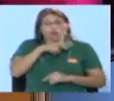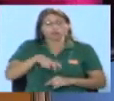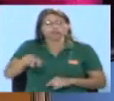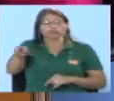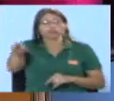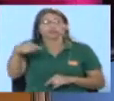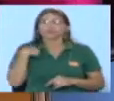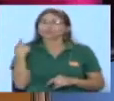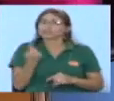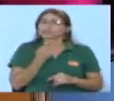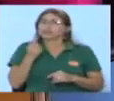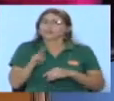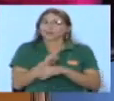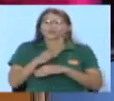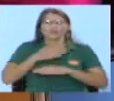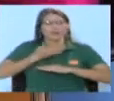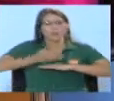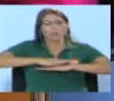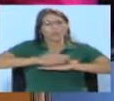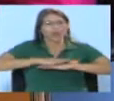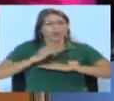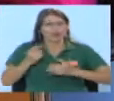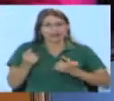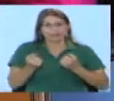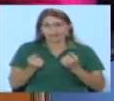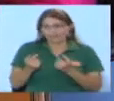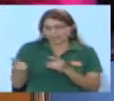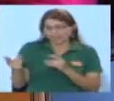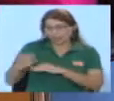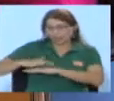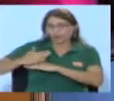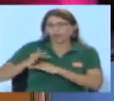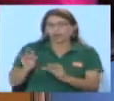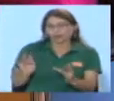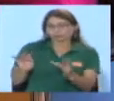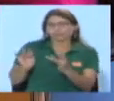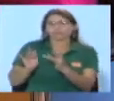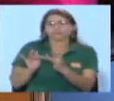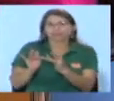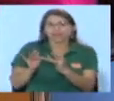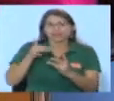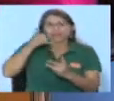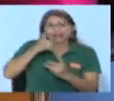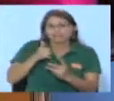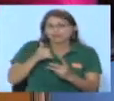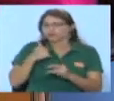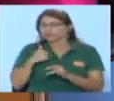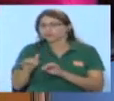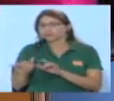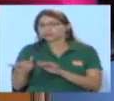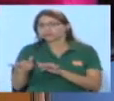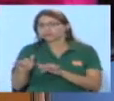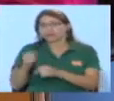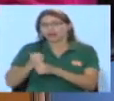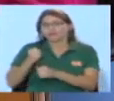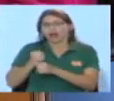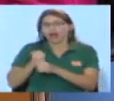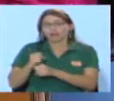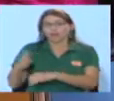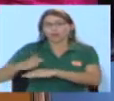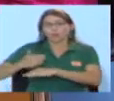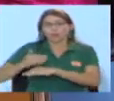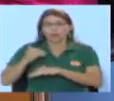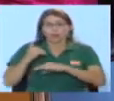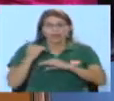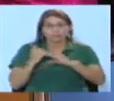siempre llevo mi computadora en el vehículo conectado con el teléfono y trabajando en la computadora y enviando correos. Uh-huh. Y eso